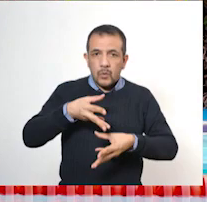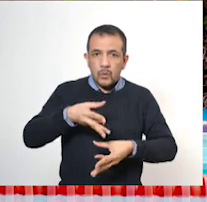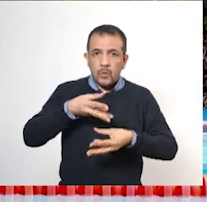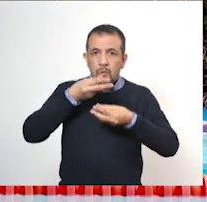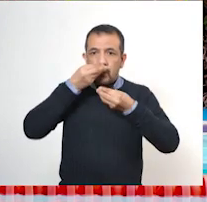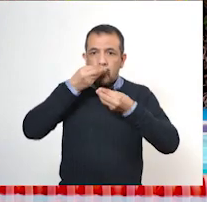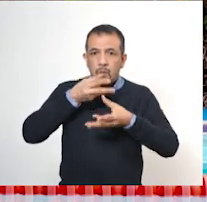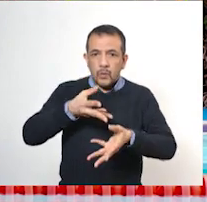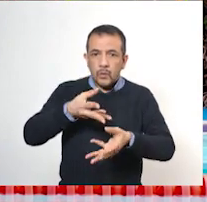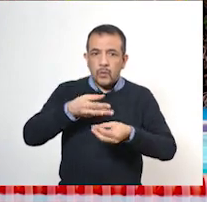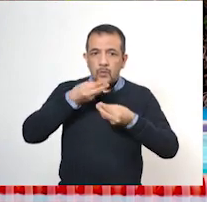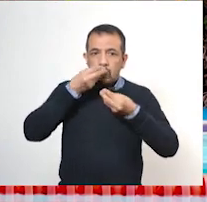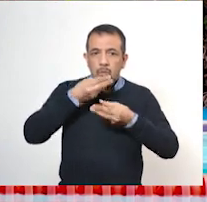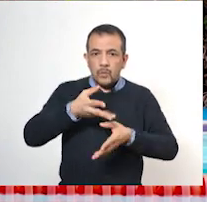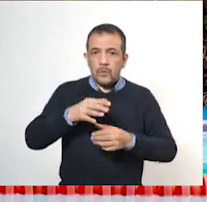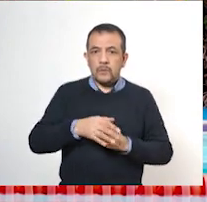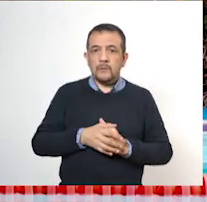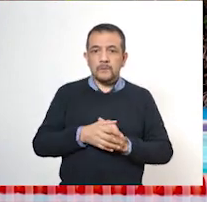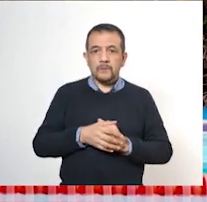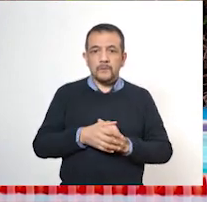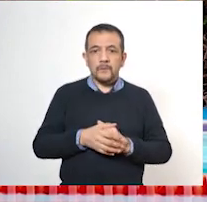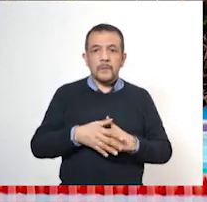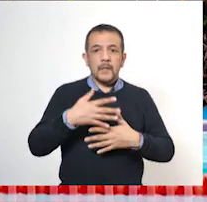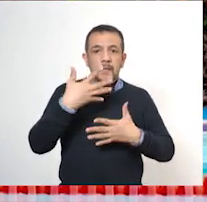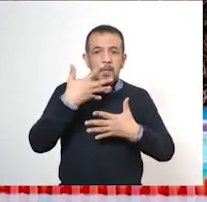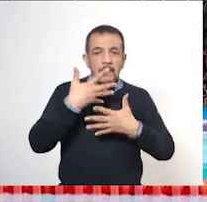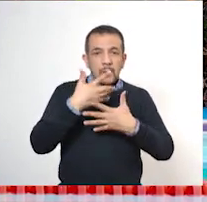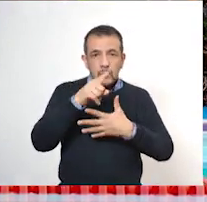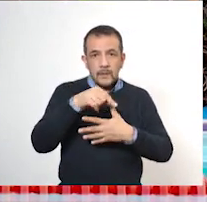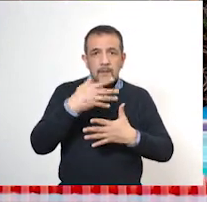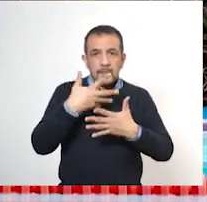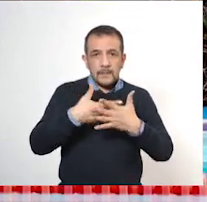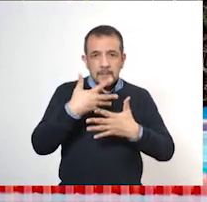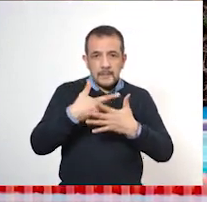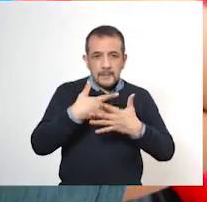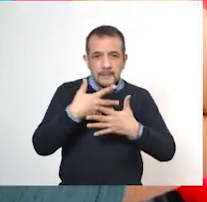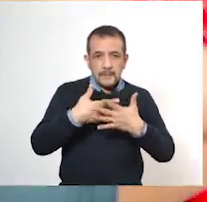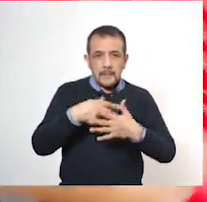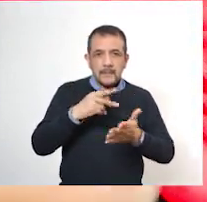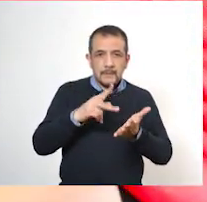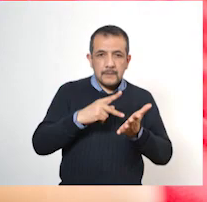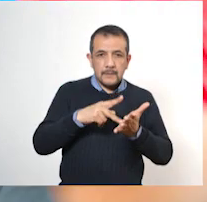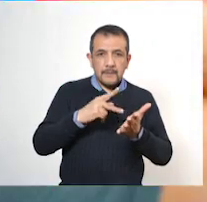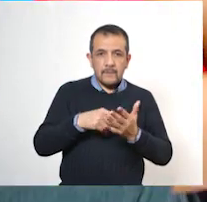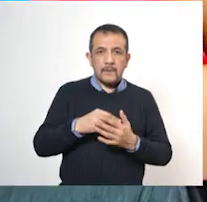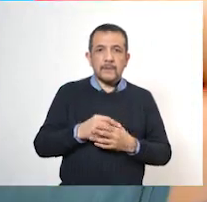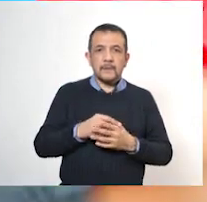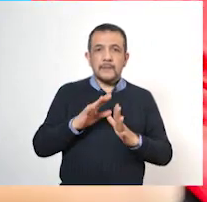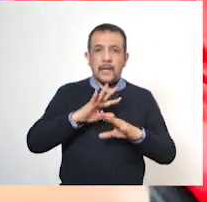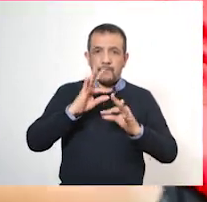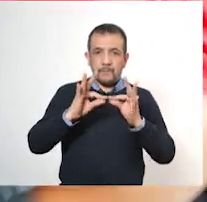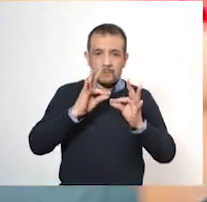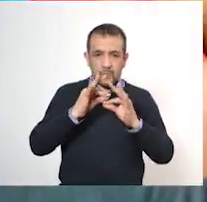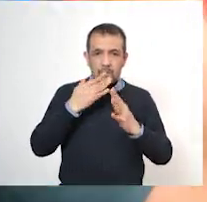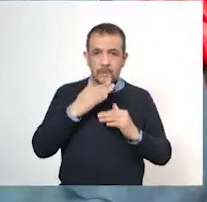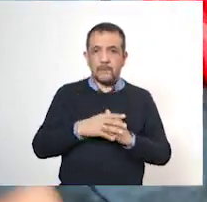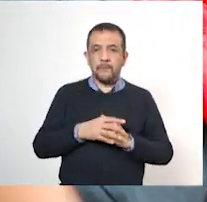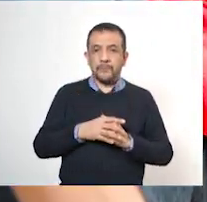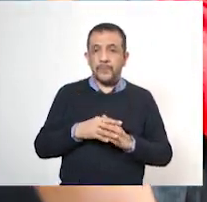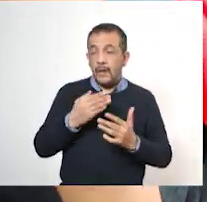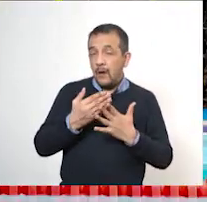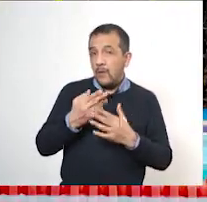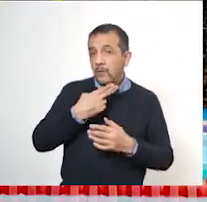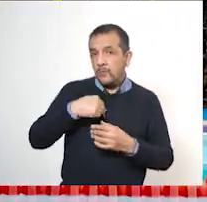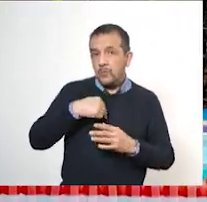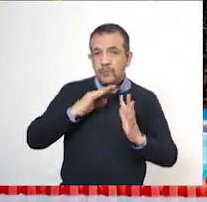Inhalo y exhalo, inhalo y exhalo. Vamos a hacer 15 repeticiones, a Paul le faltan 2 y tiempo. Lo